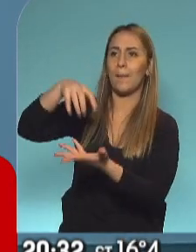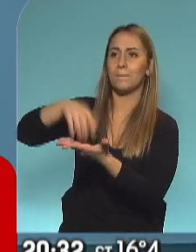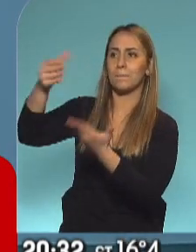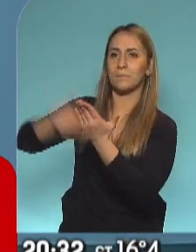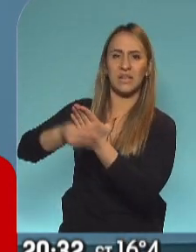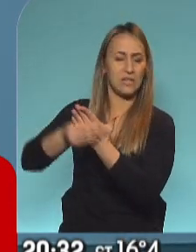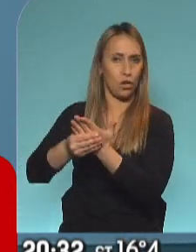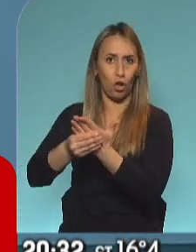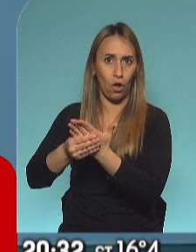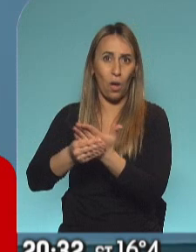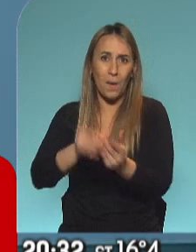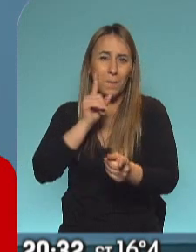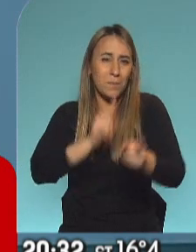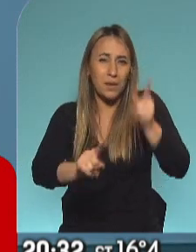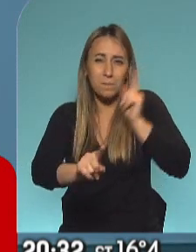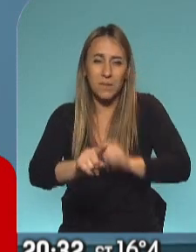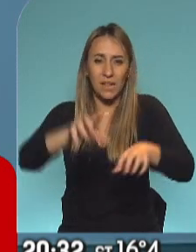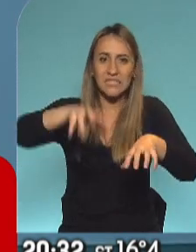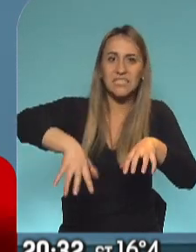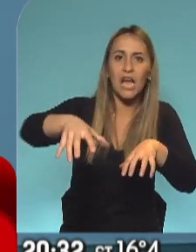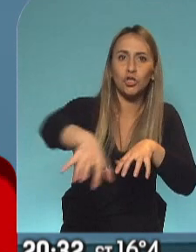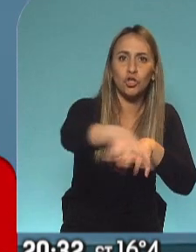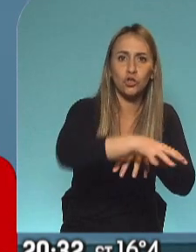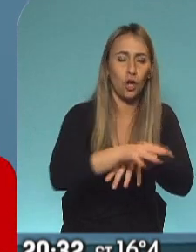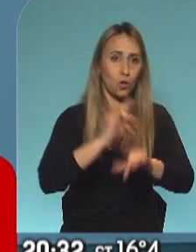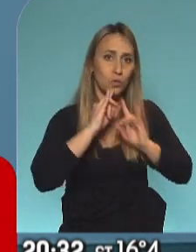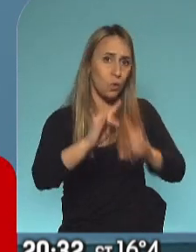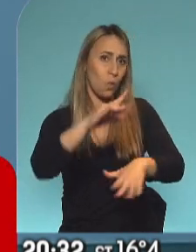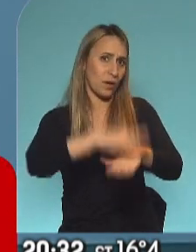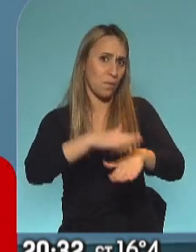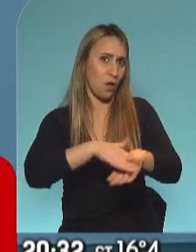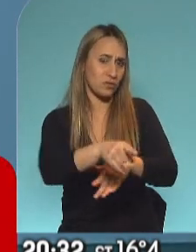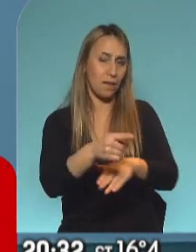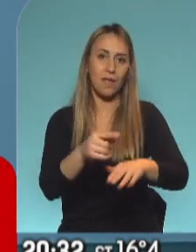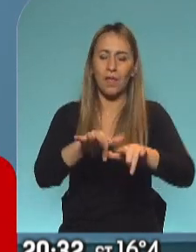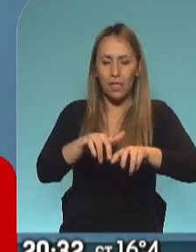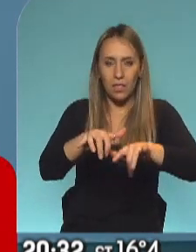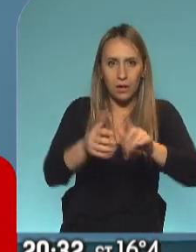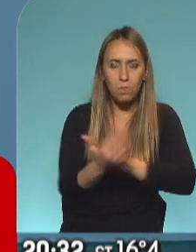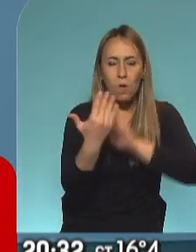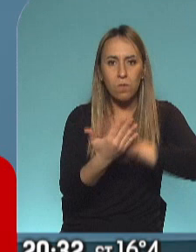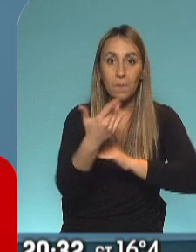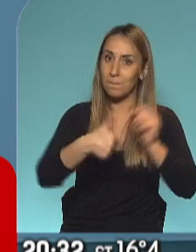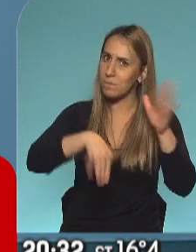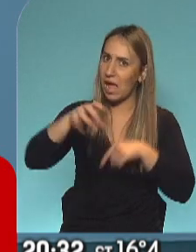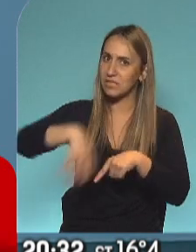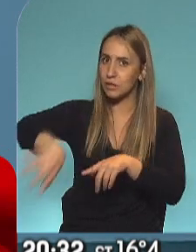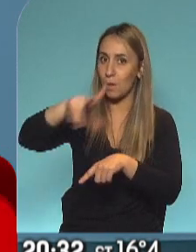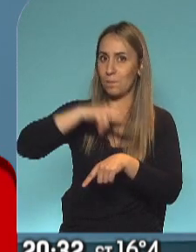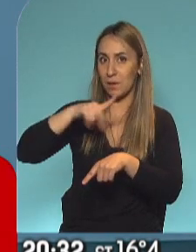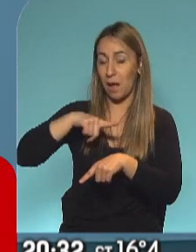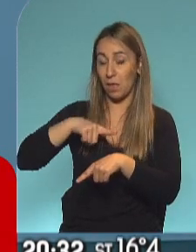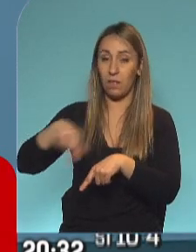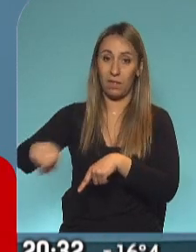miles y miles de sectores que están obligados a cargar en el sistema de vigilancia, sobre todo el sector privado, y no lo